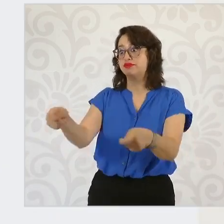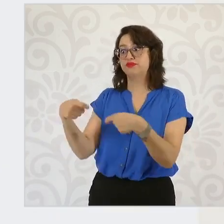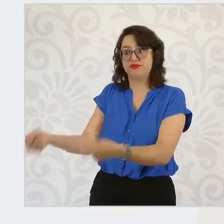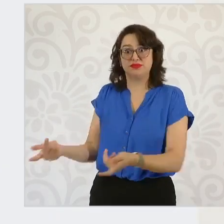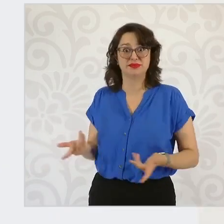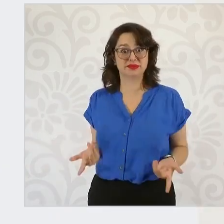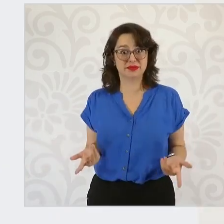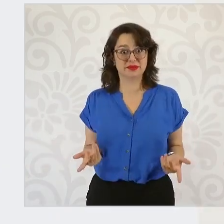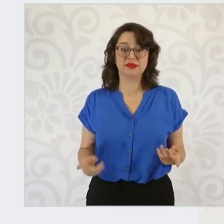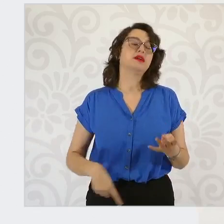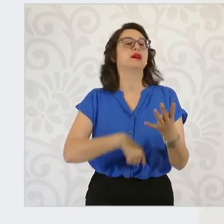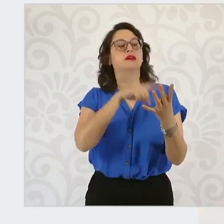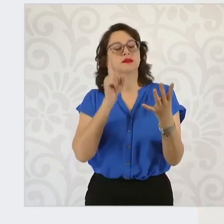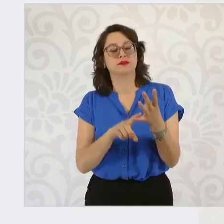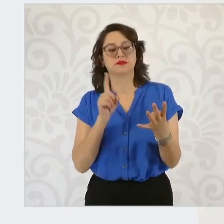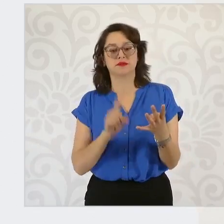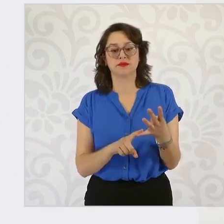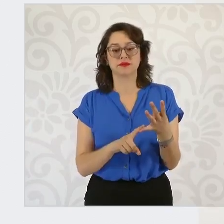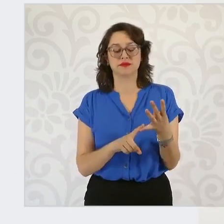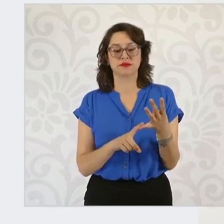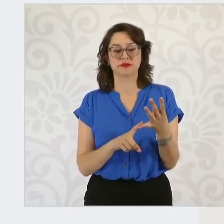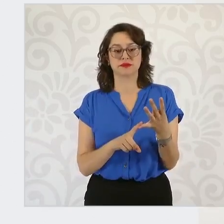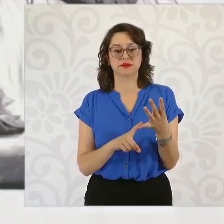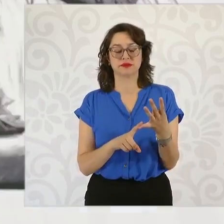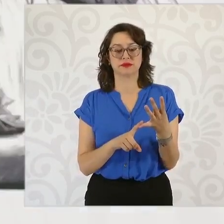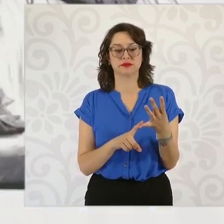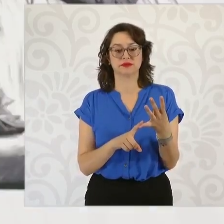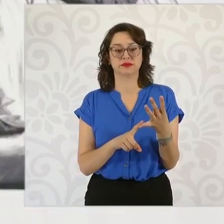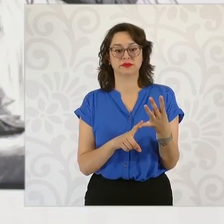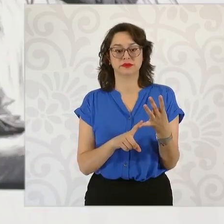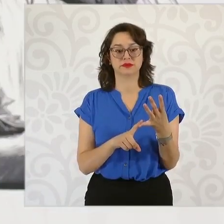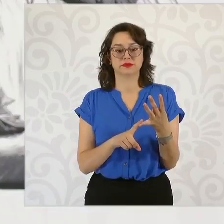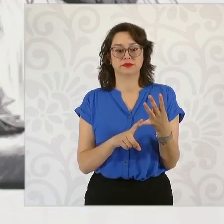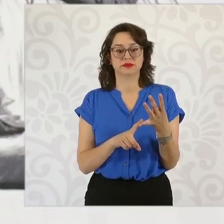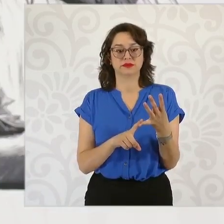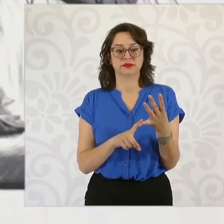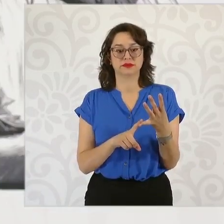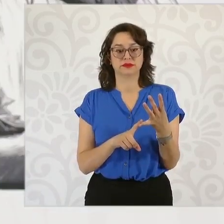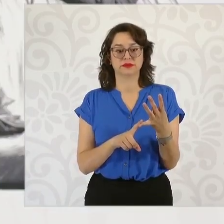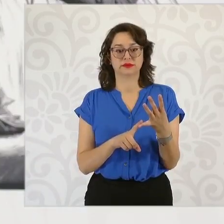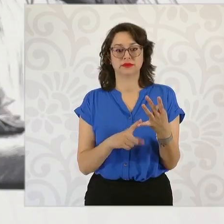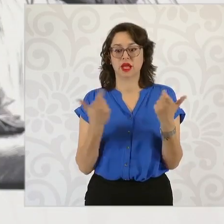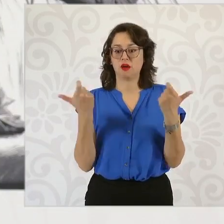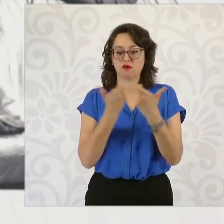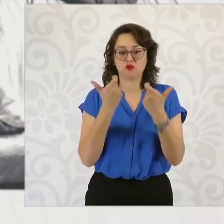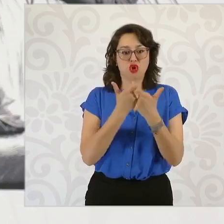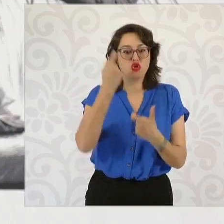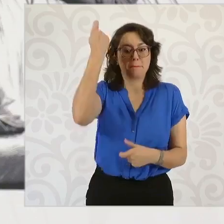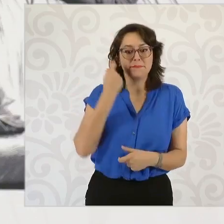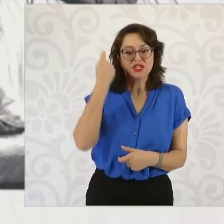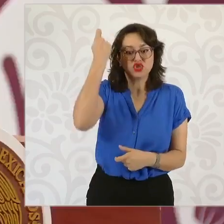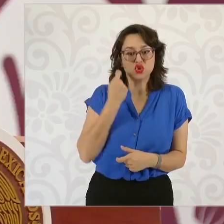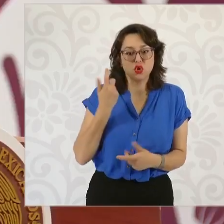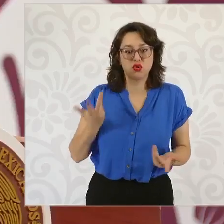además, este régimen muy importante, que quizá no se ha entendido, que es el Fondo de Pensiones para